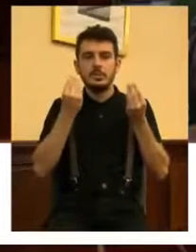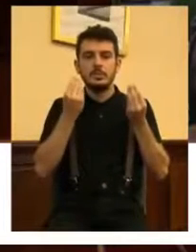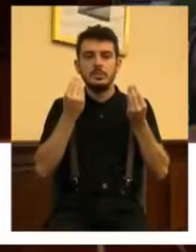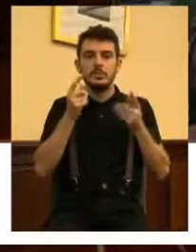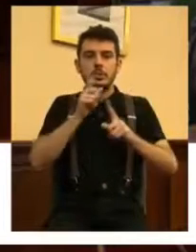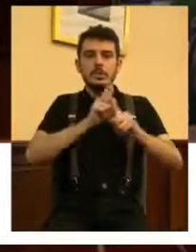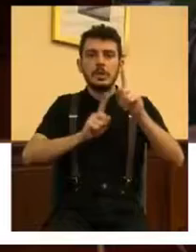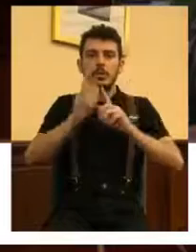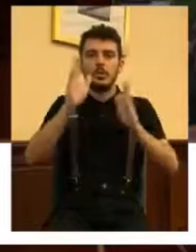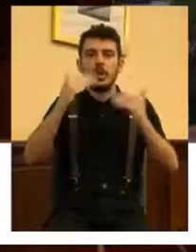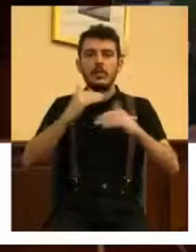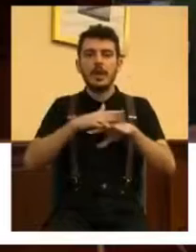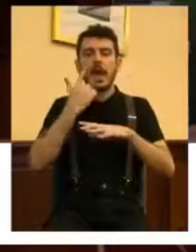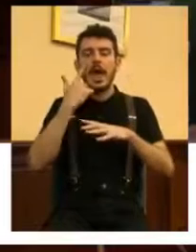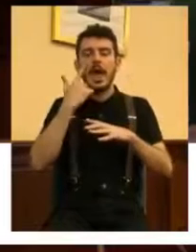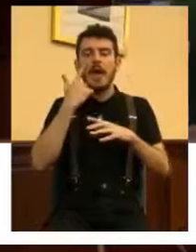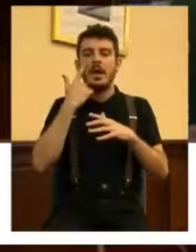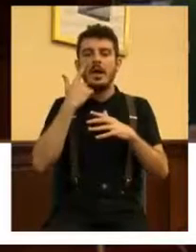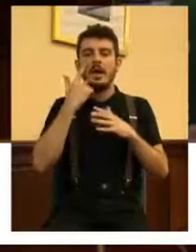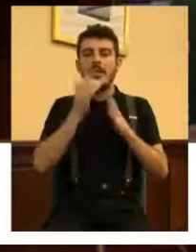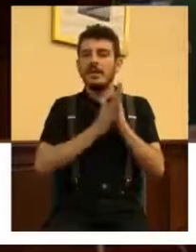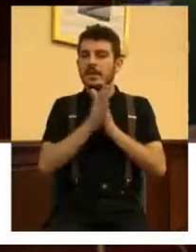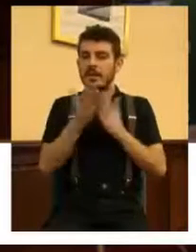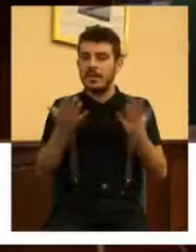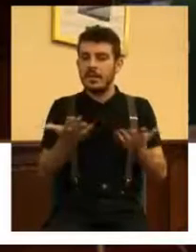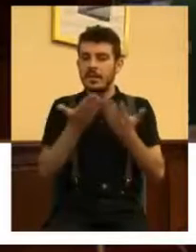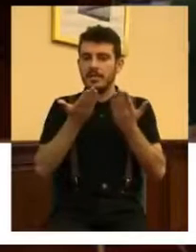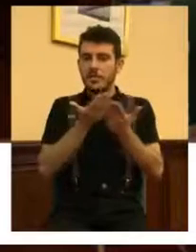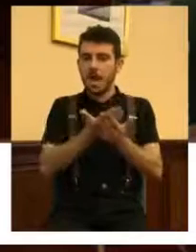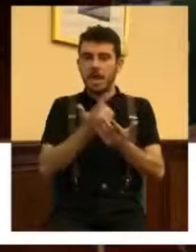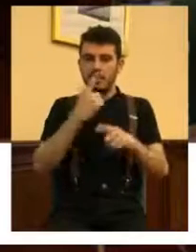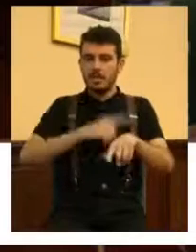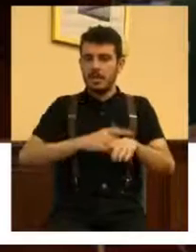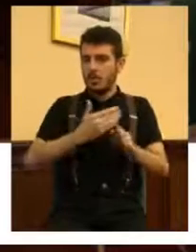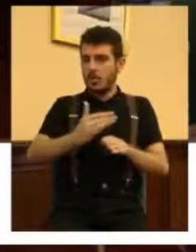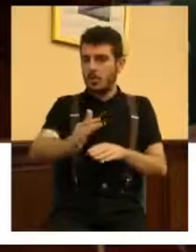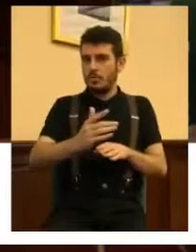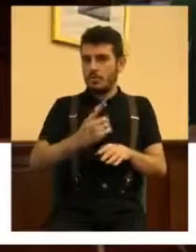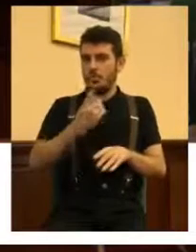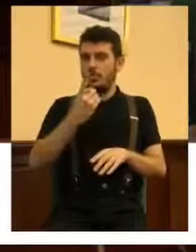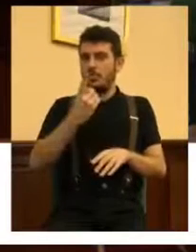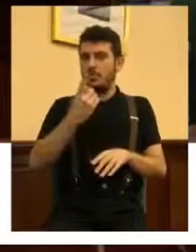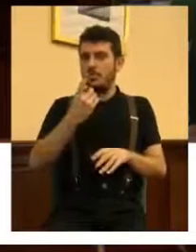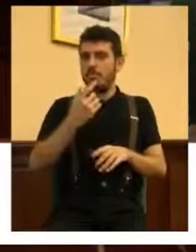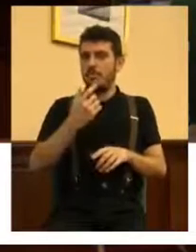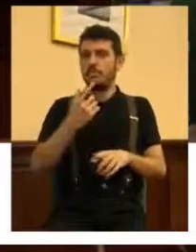impedimento para aprobar una iniciativa dándole ese tiempo, que es el de un mandato de